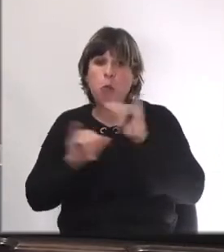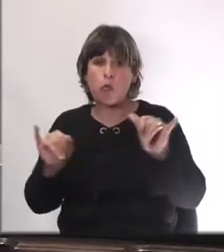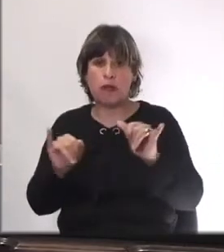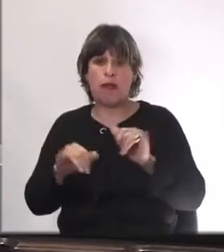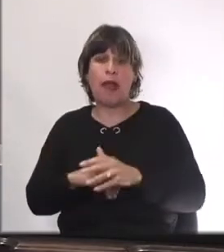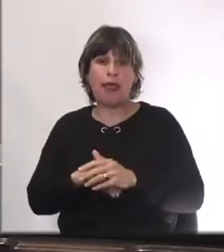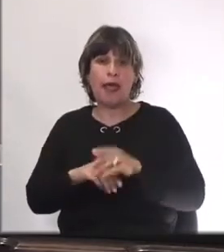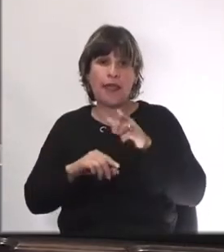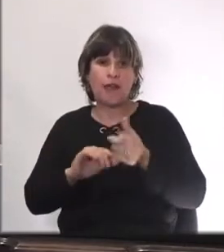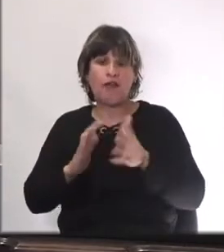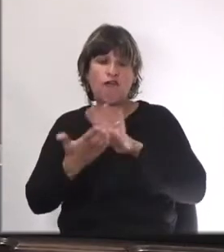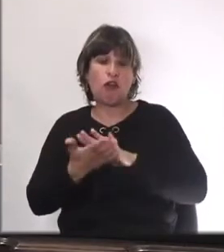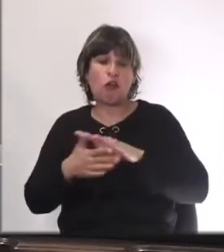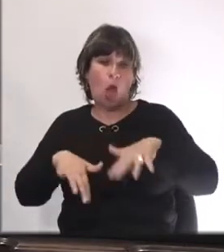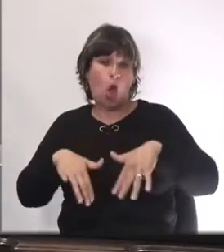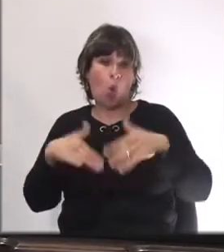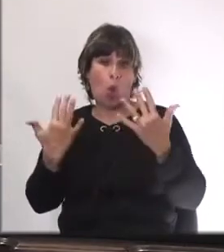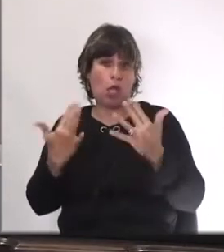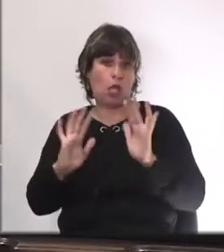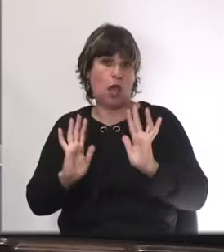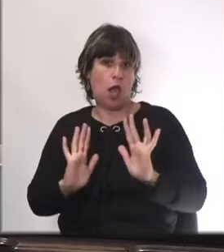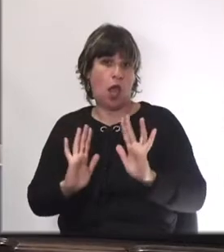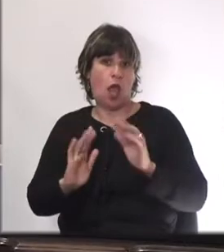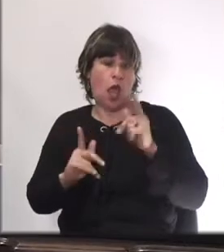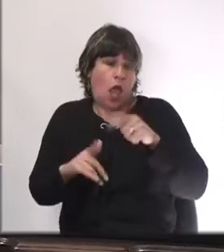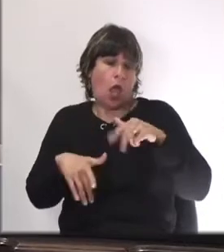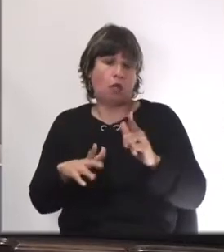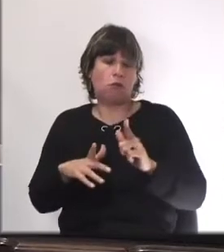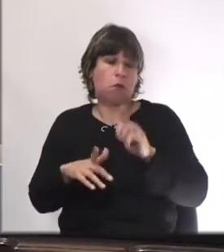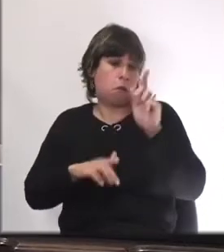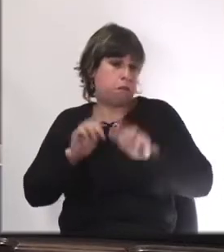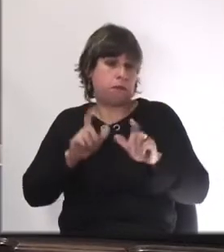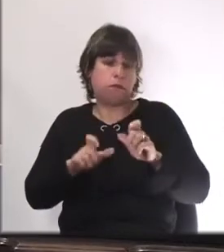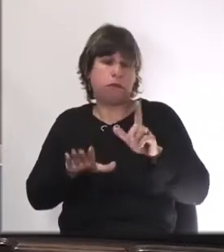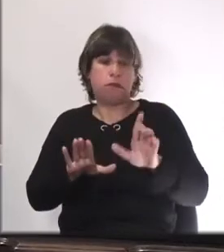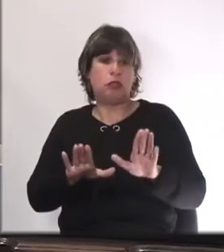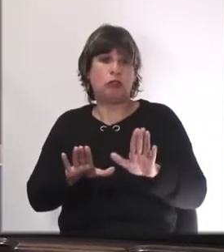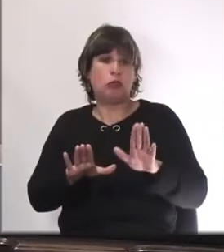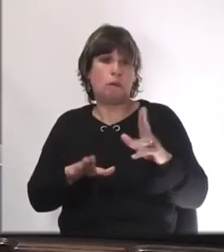que cualquier agente privado, cualquier